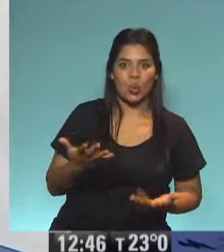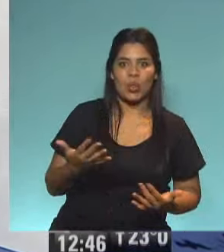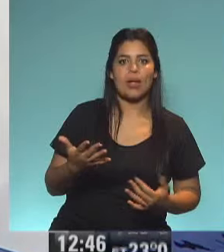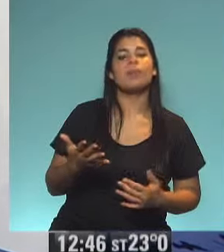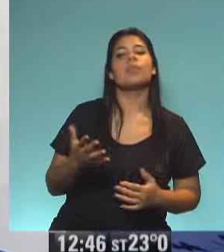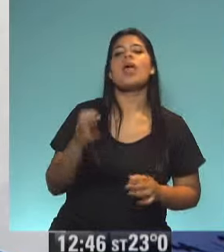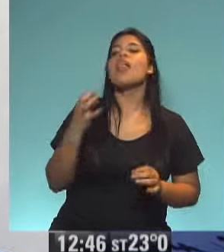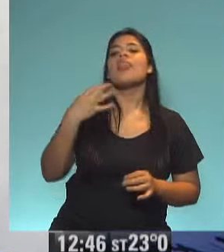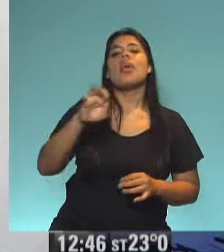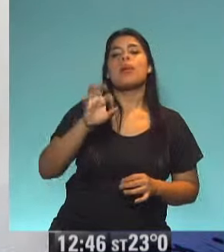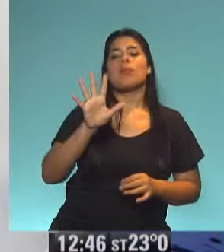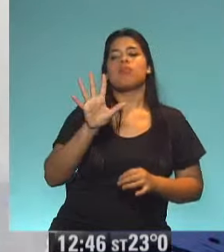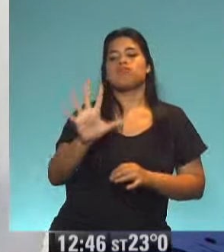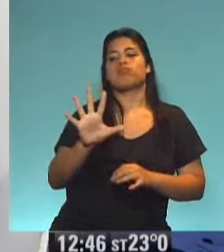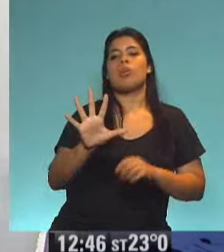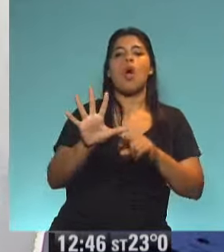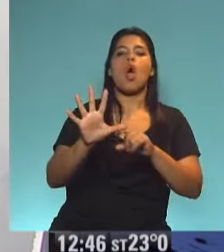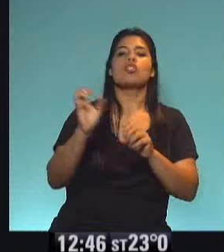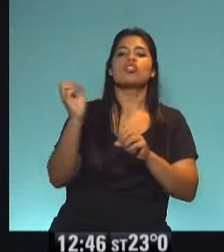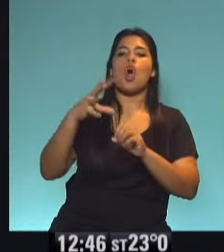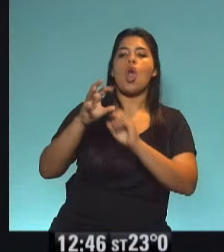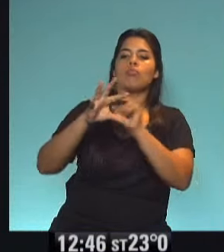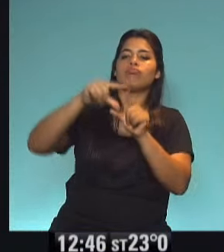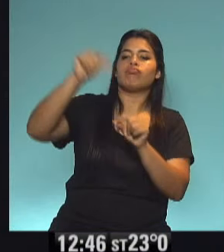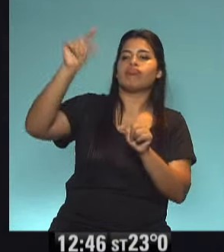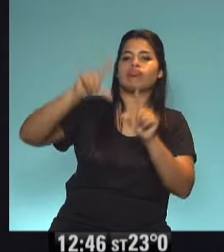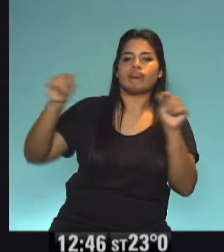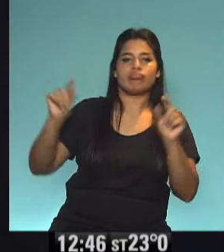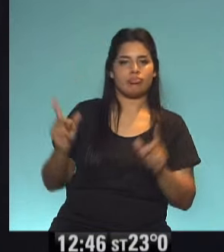como separado. Si fueran los rayitos de sol. A ver, ahí voy, me toca a mí.